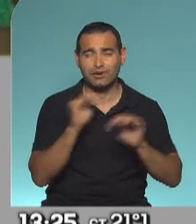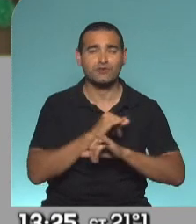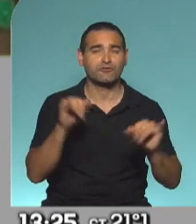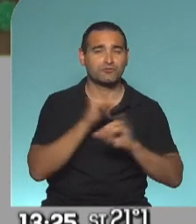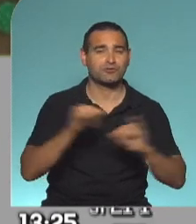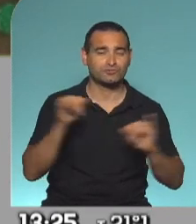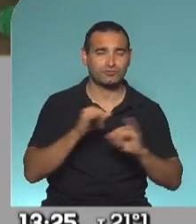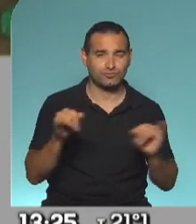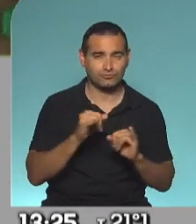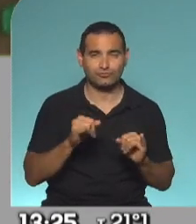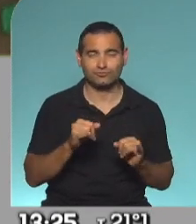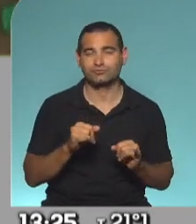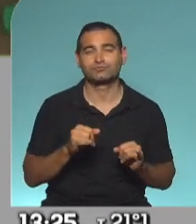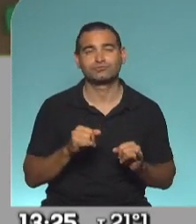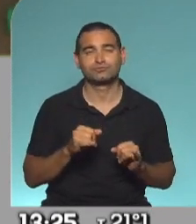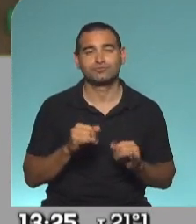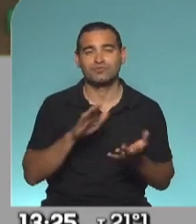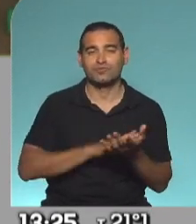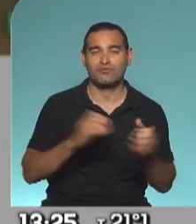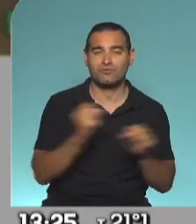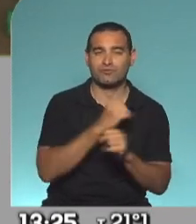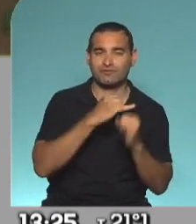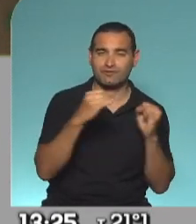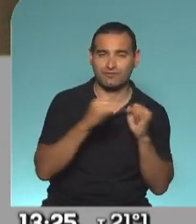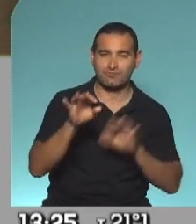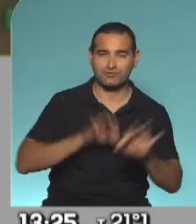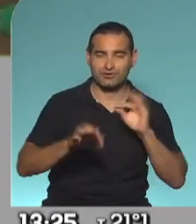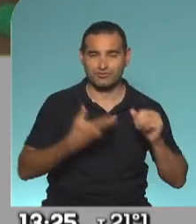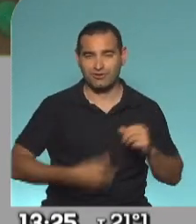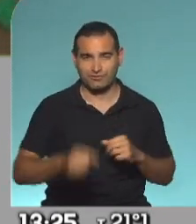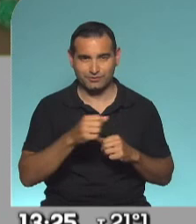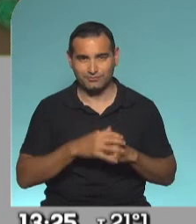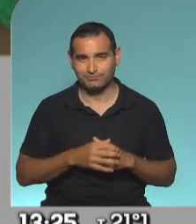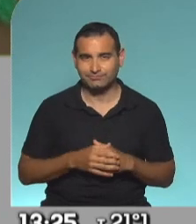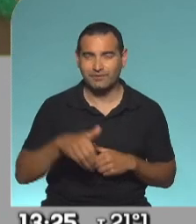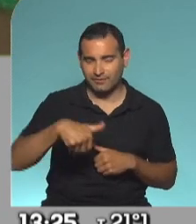vinculada justamente con lo que ha sido la media sanción de este proyecto de interrupción voluntaria